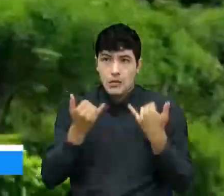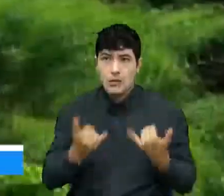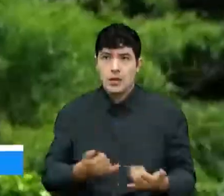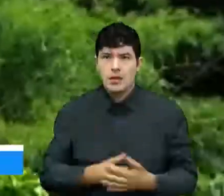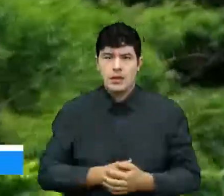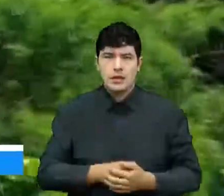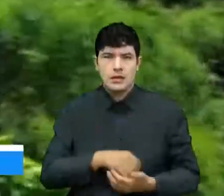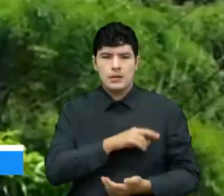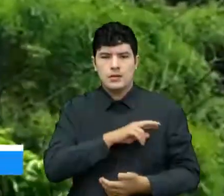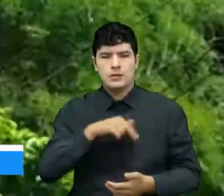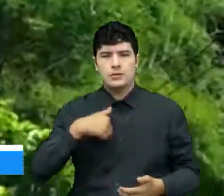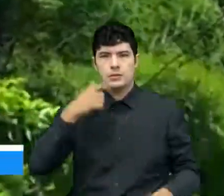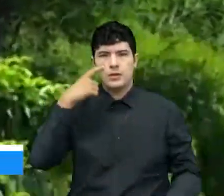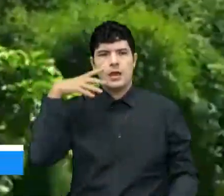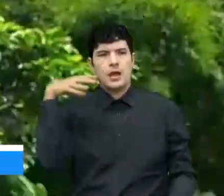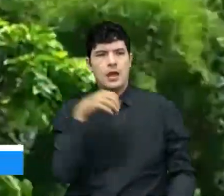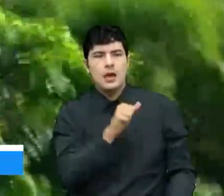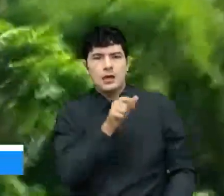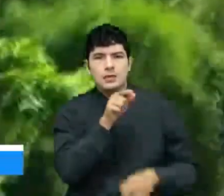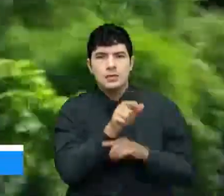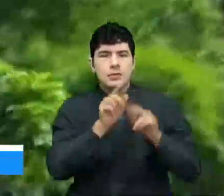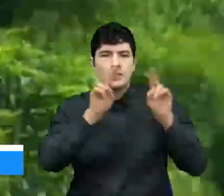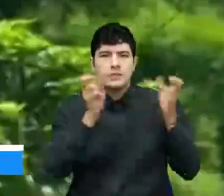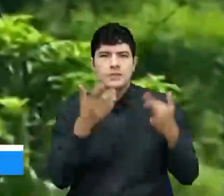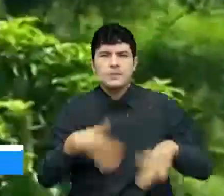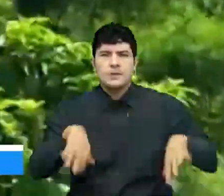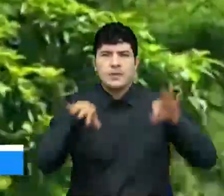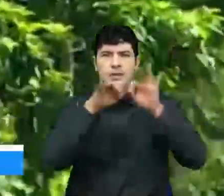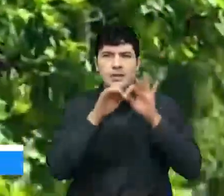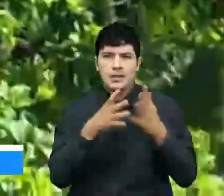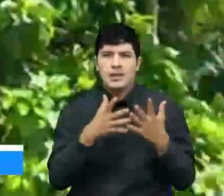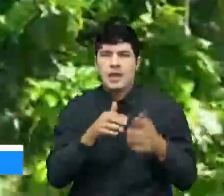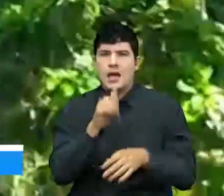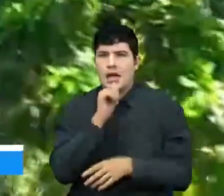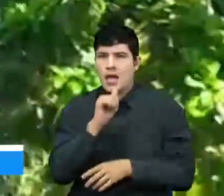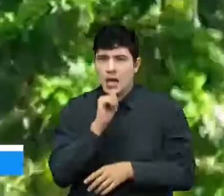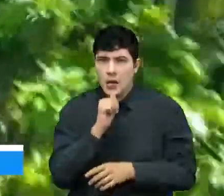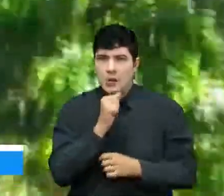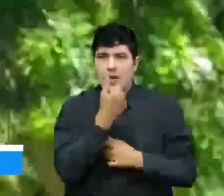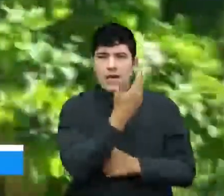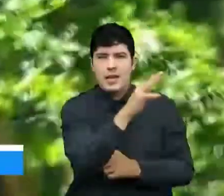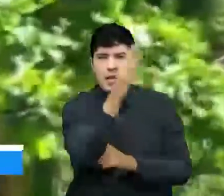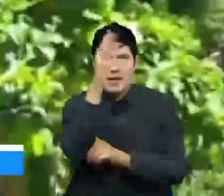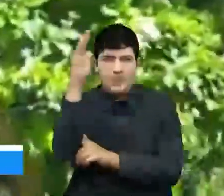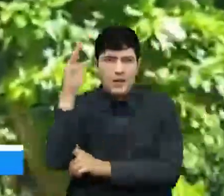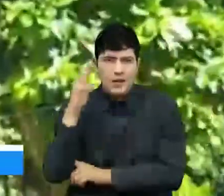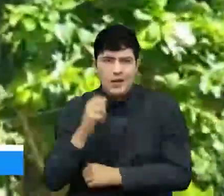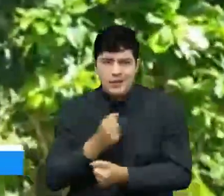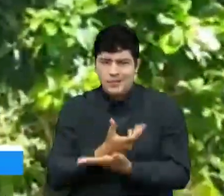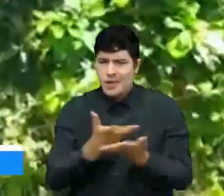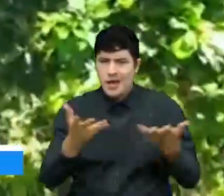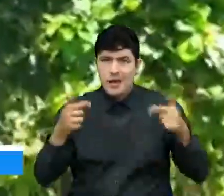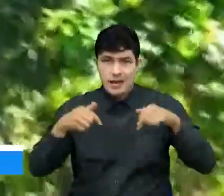donde nos damos cuenta de lo valioso que es el agua, el árbol, ¿sí? Y todo este